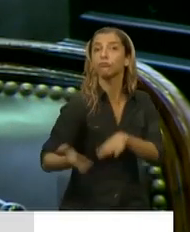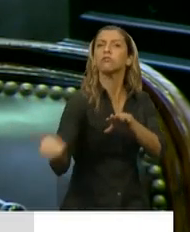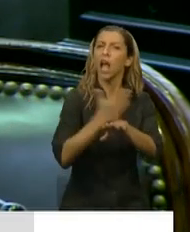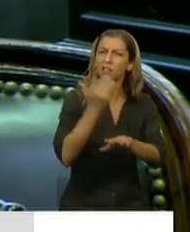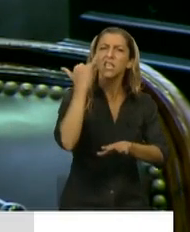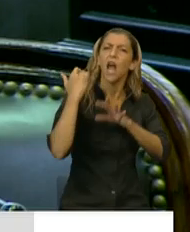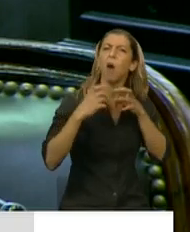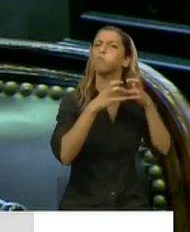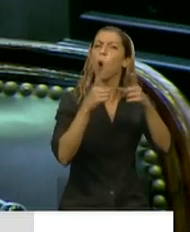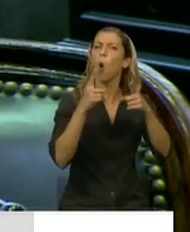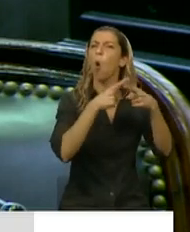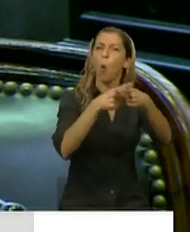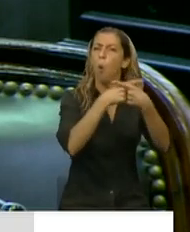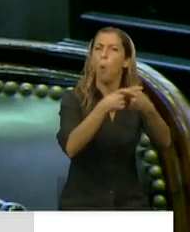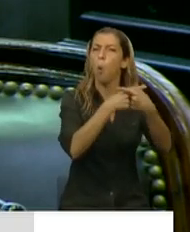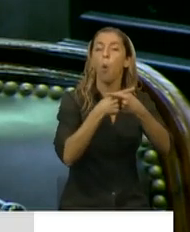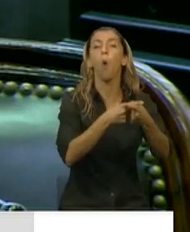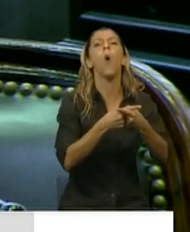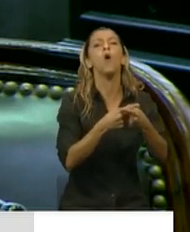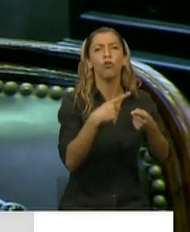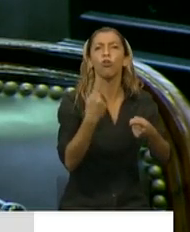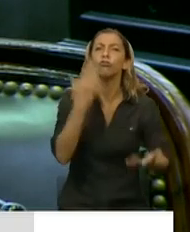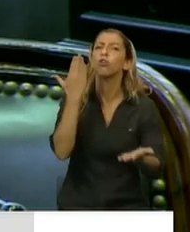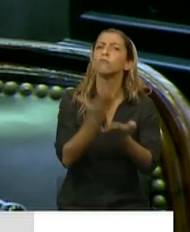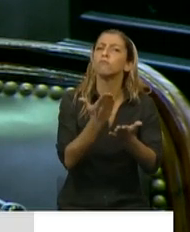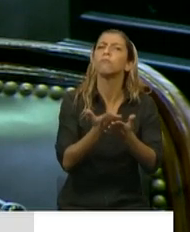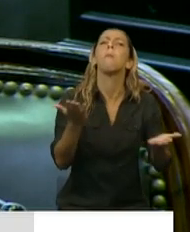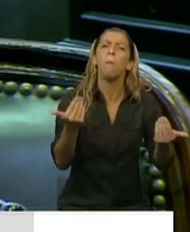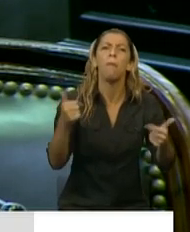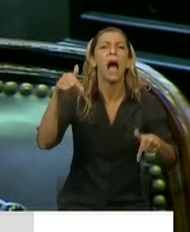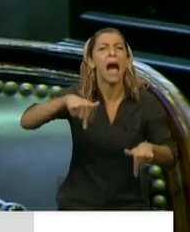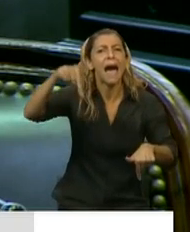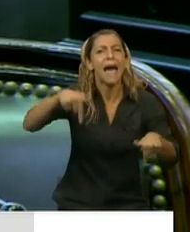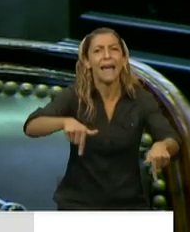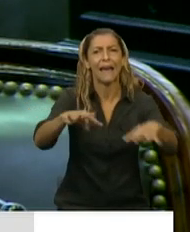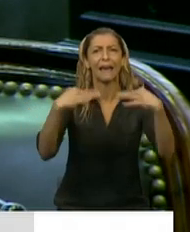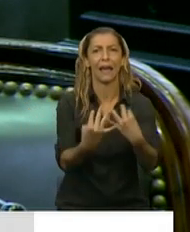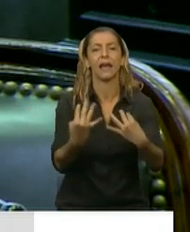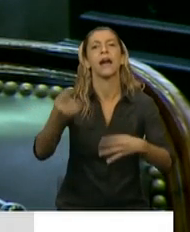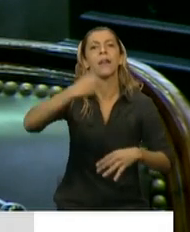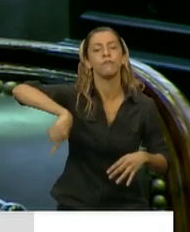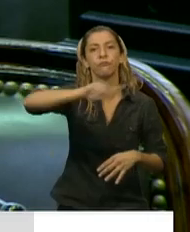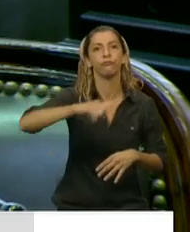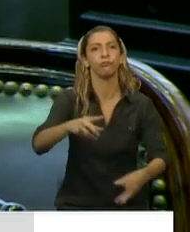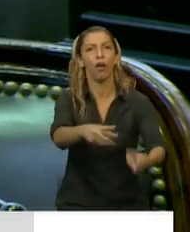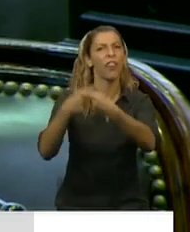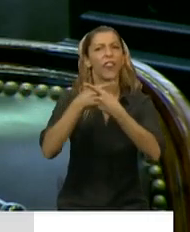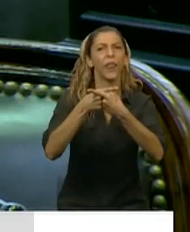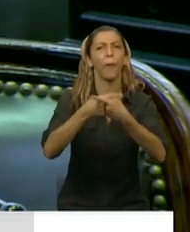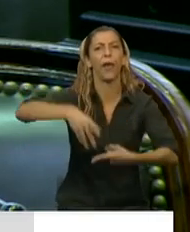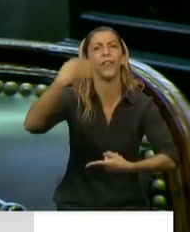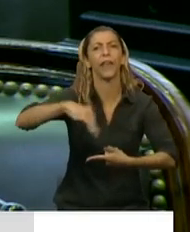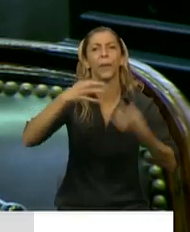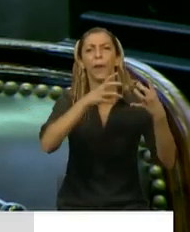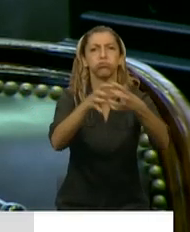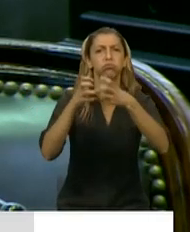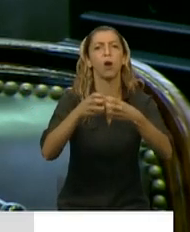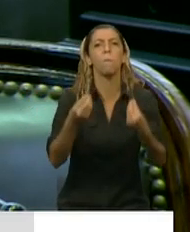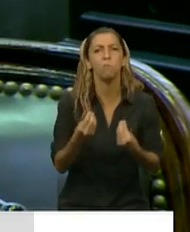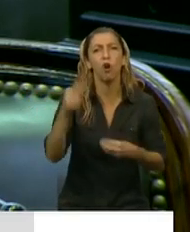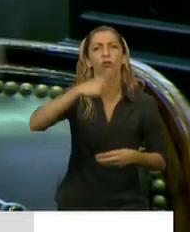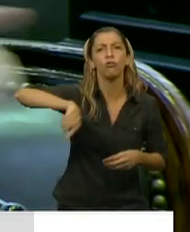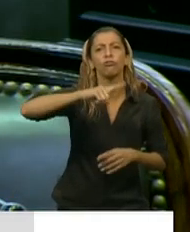estipulaba la Ley de Administración Financiera, algo que compete al Congreso de la Nación, una facultad del Congreso de la Nación, o sea